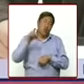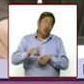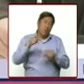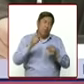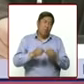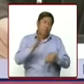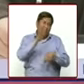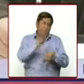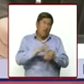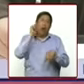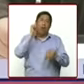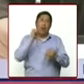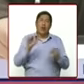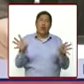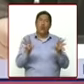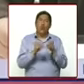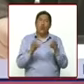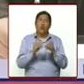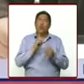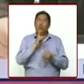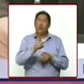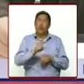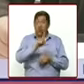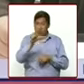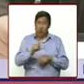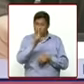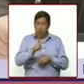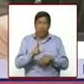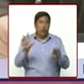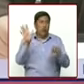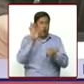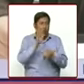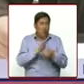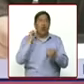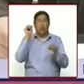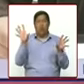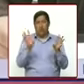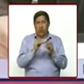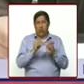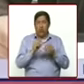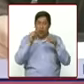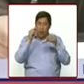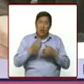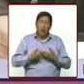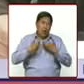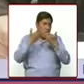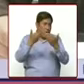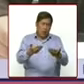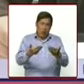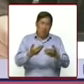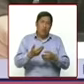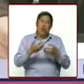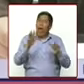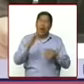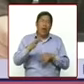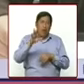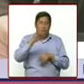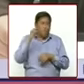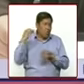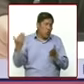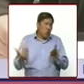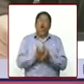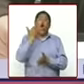nato de la Asamblea, seguramente para el día lunes ya va a convocar, entonces en ahí ya estaríamos designando un fiscal general del